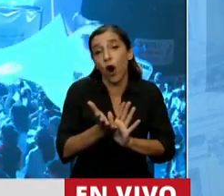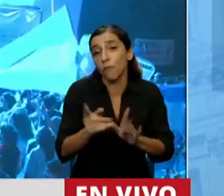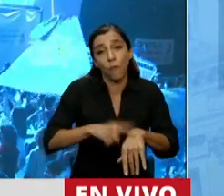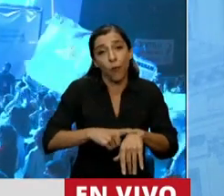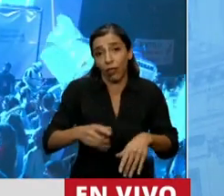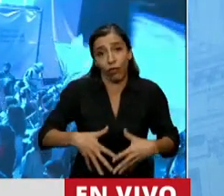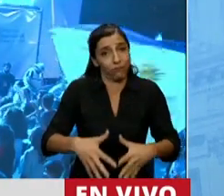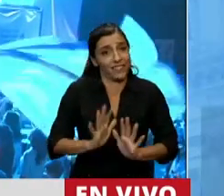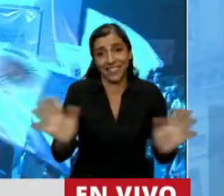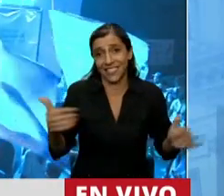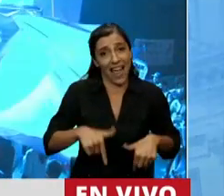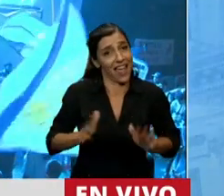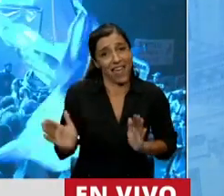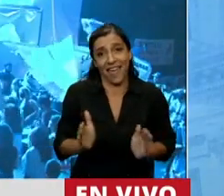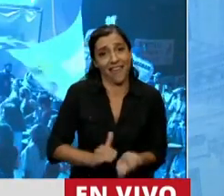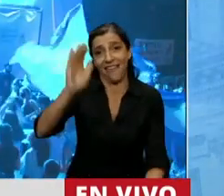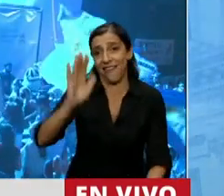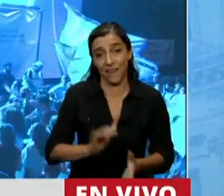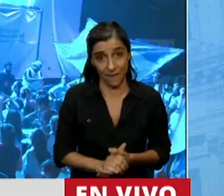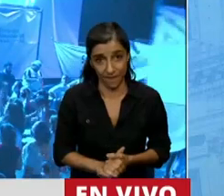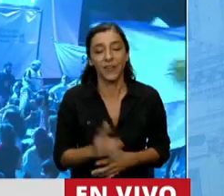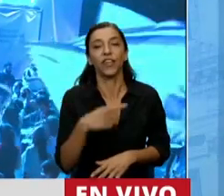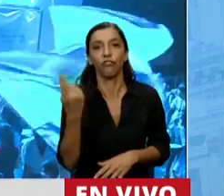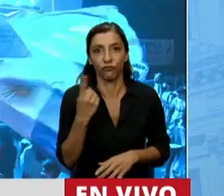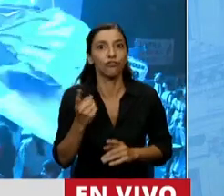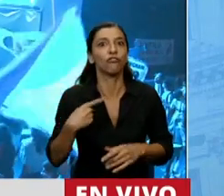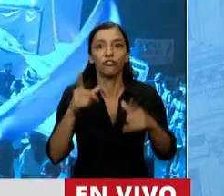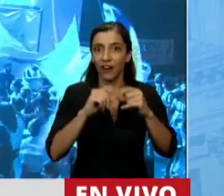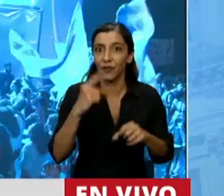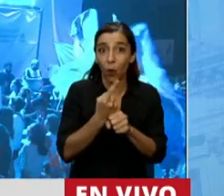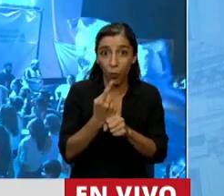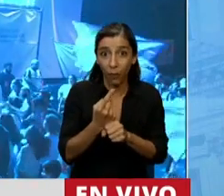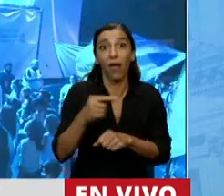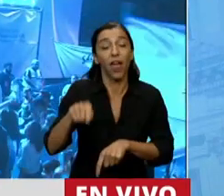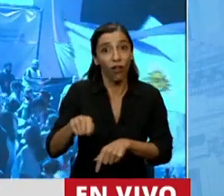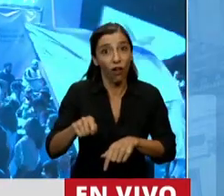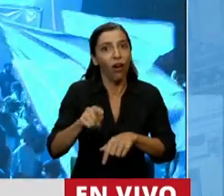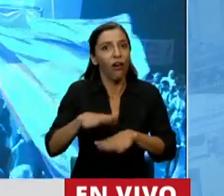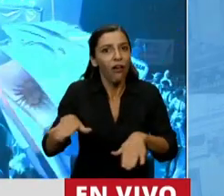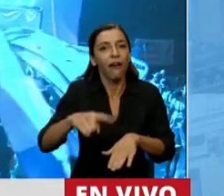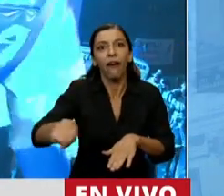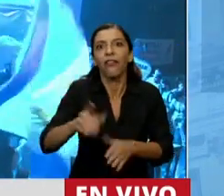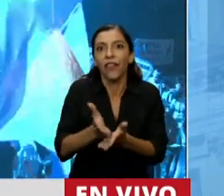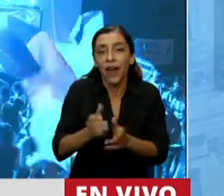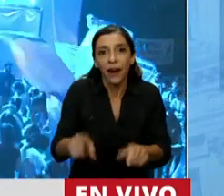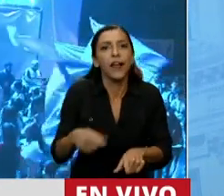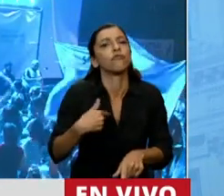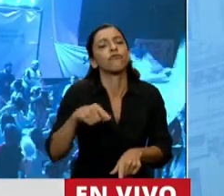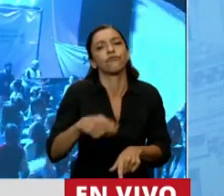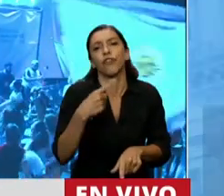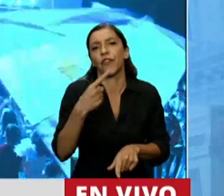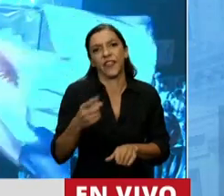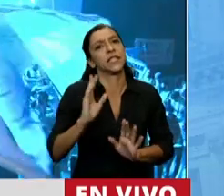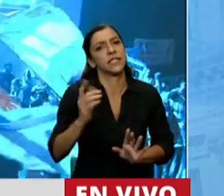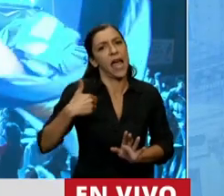reserva. Con relación al artículo primero de la Convención sobre los Derechos del Niño, la República Argentina declara que el